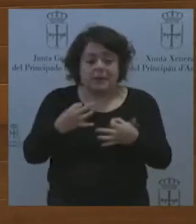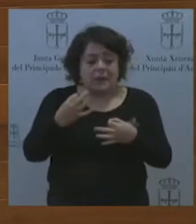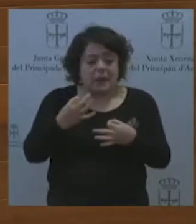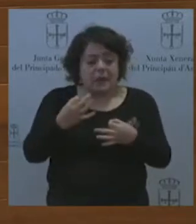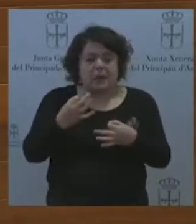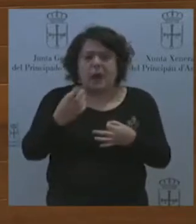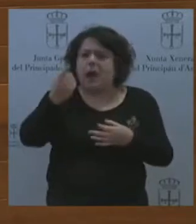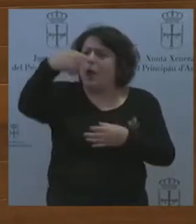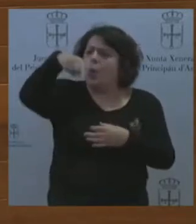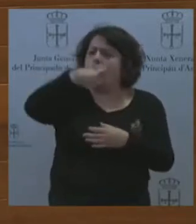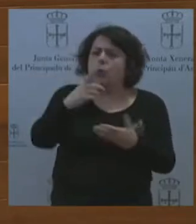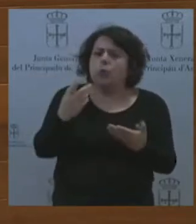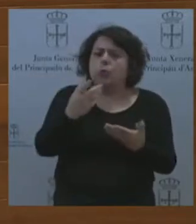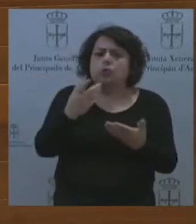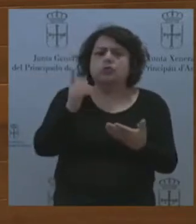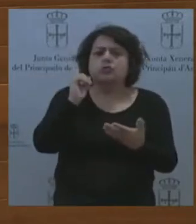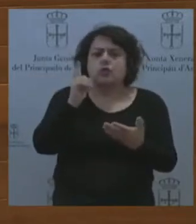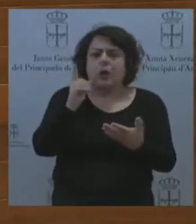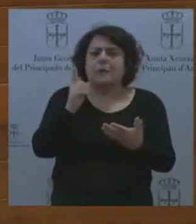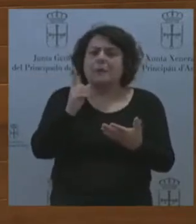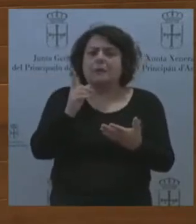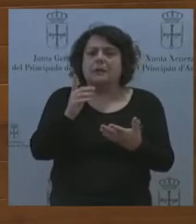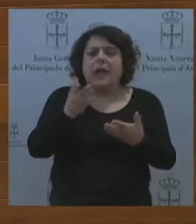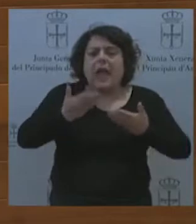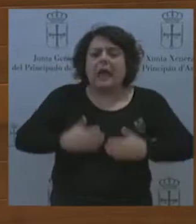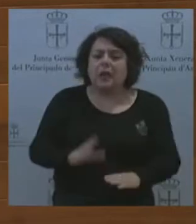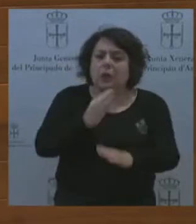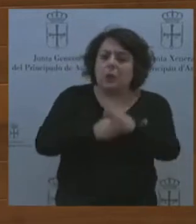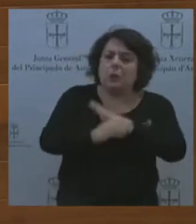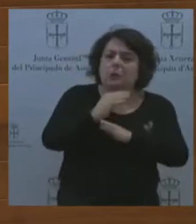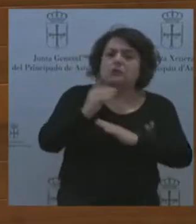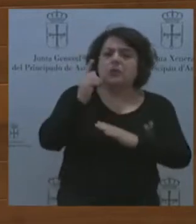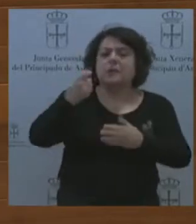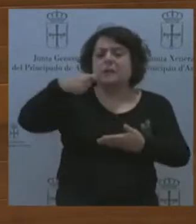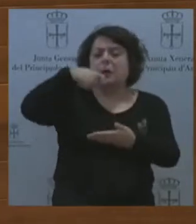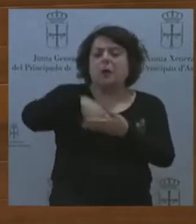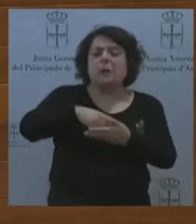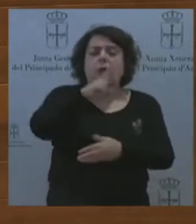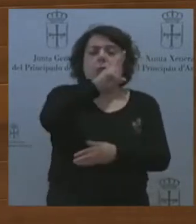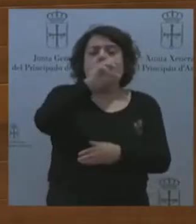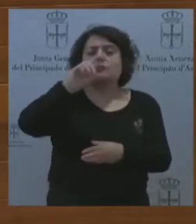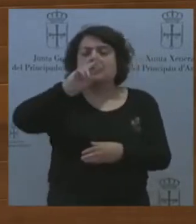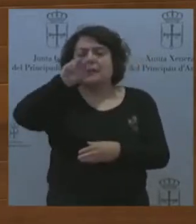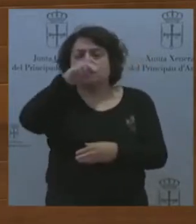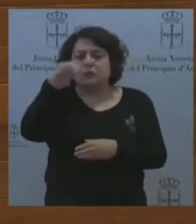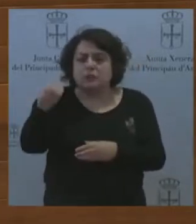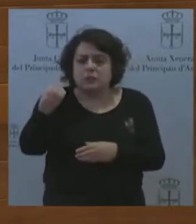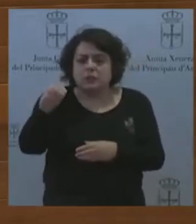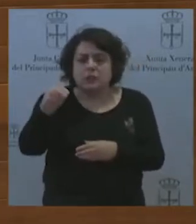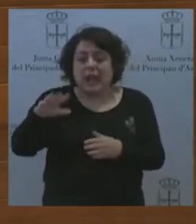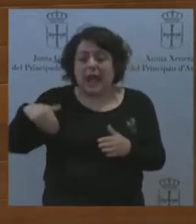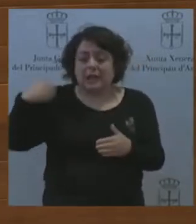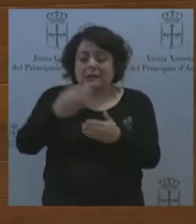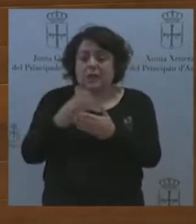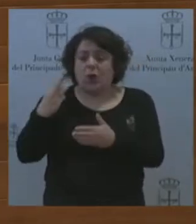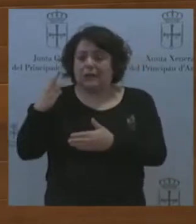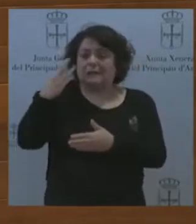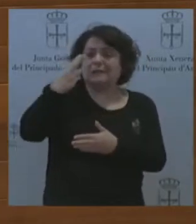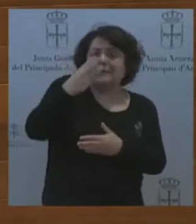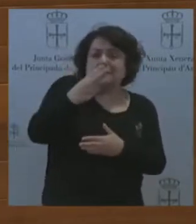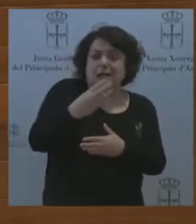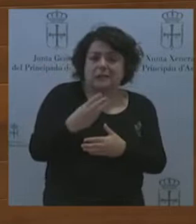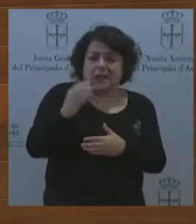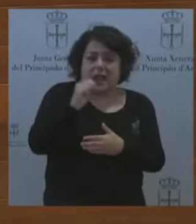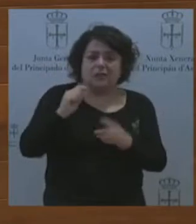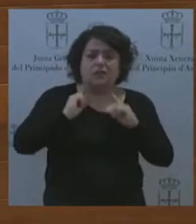de 2.200 euros? Nada se ha conseguido en los 3 años perdidos con el reto demográfico del señor Barbón y mucho nos